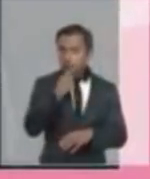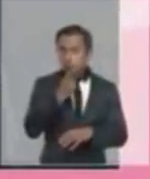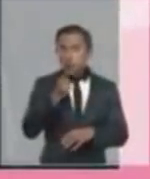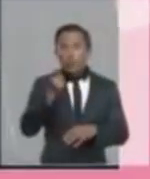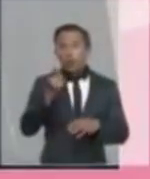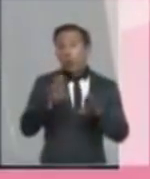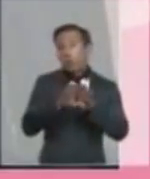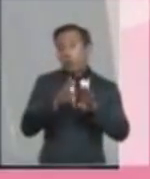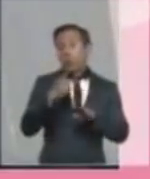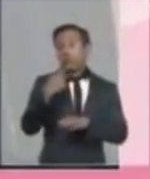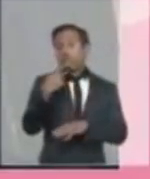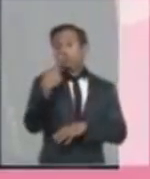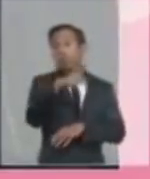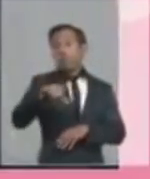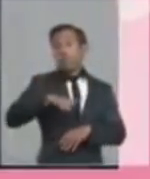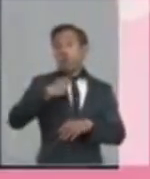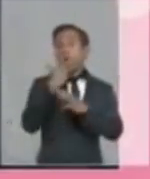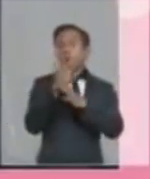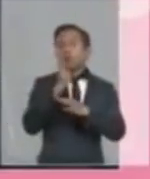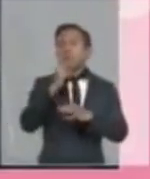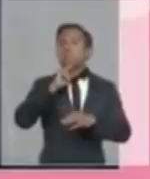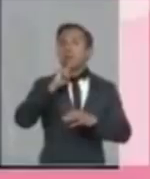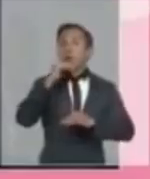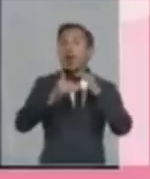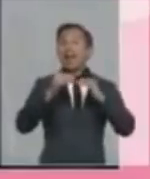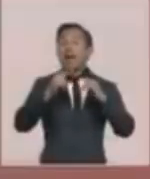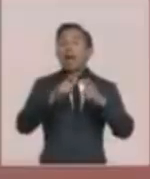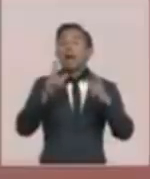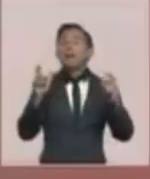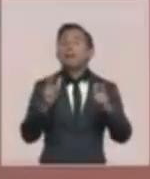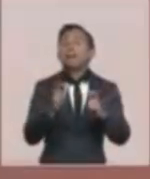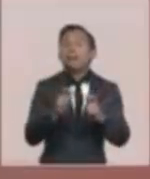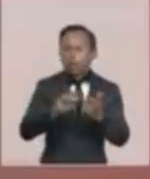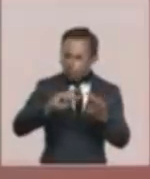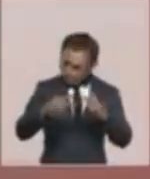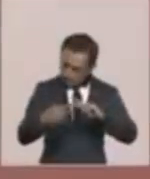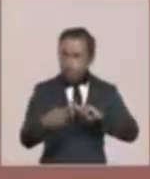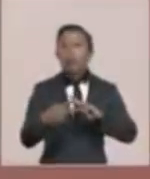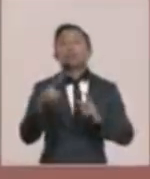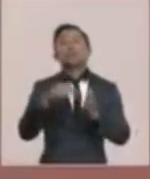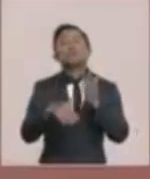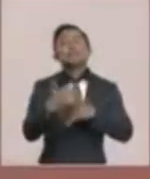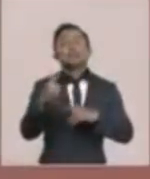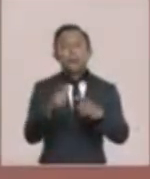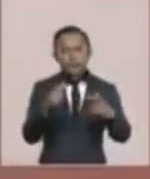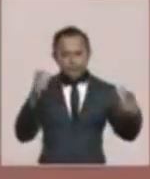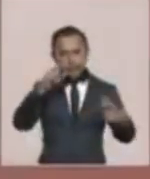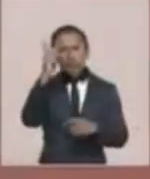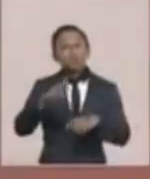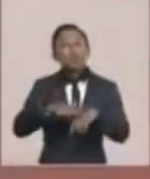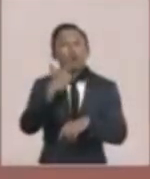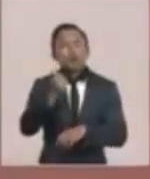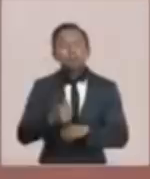grandes éxitos de su gobierno. ¿Dónde se perdió ese éxito? Y así lo fue. Como tú platicabas al principio, del 2011